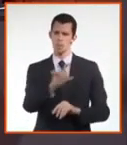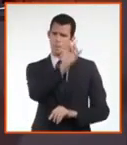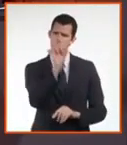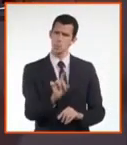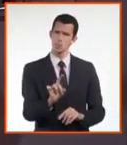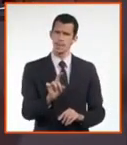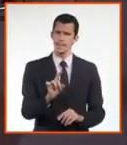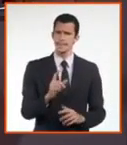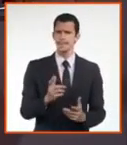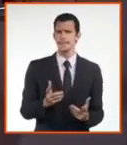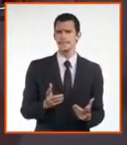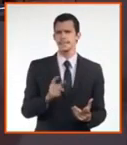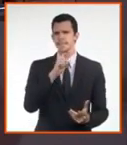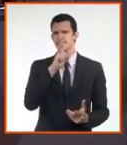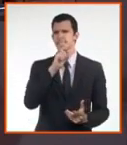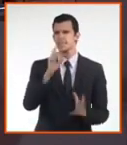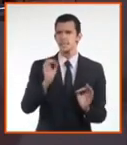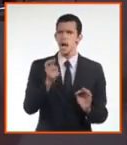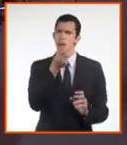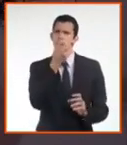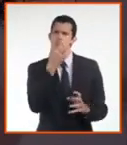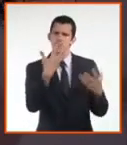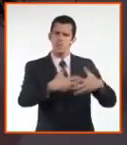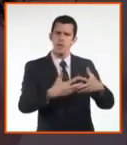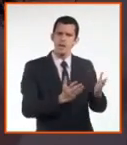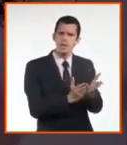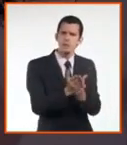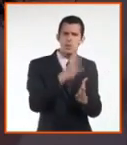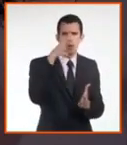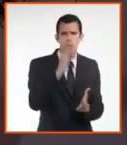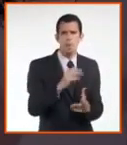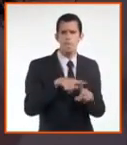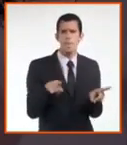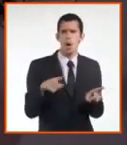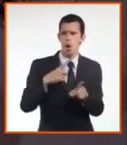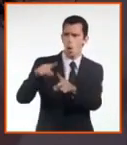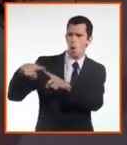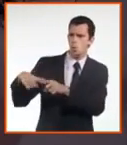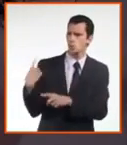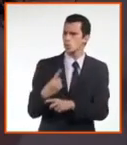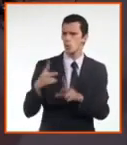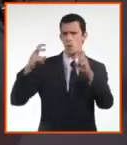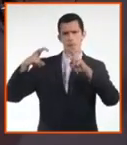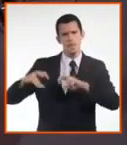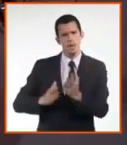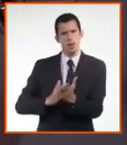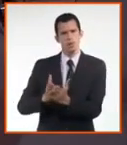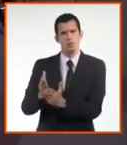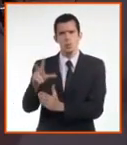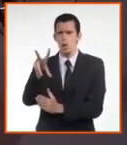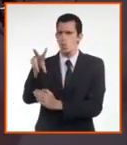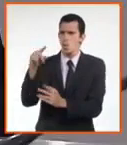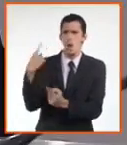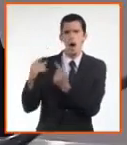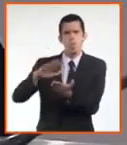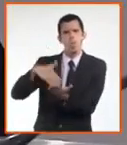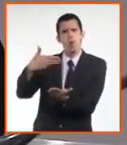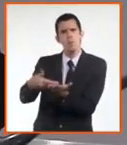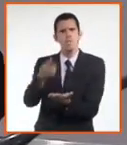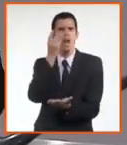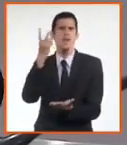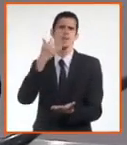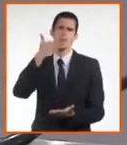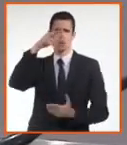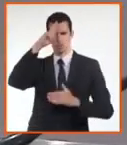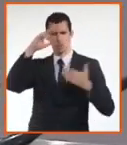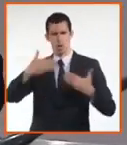medicamentos que nos faltan sino de los que tenemos que seguir investigando para mejorar la calidad de la atención de salud de la vida de los cubanos si